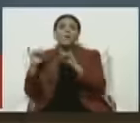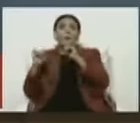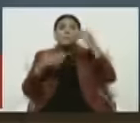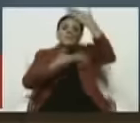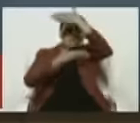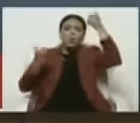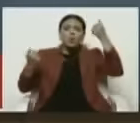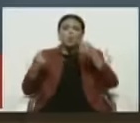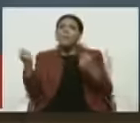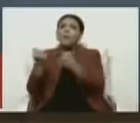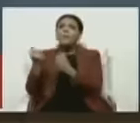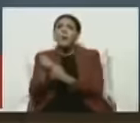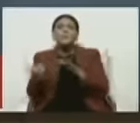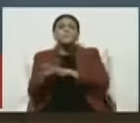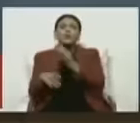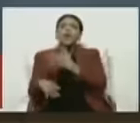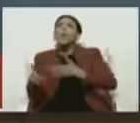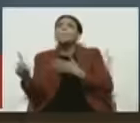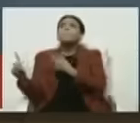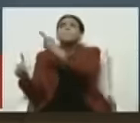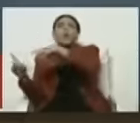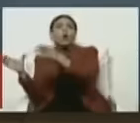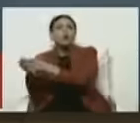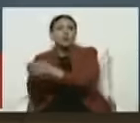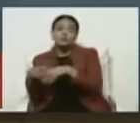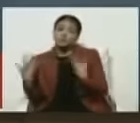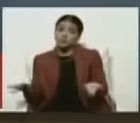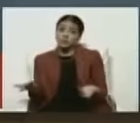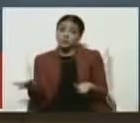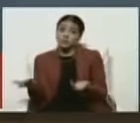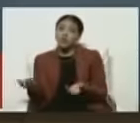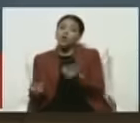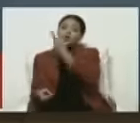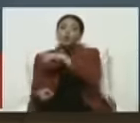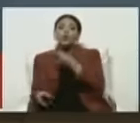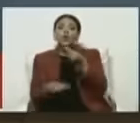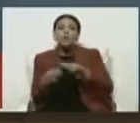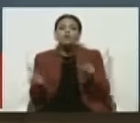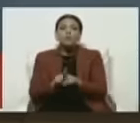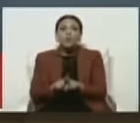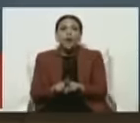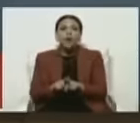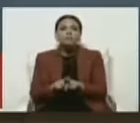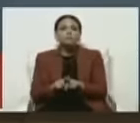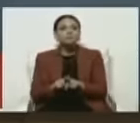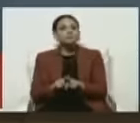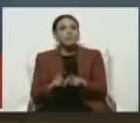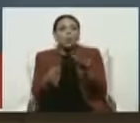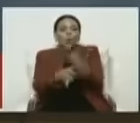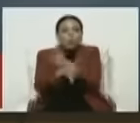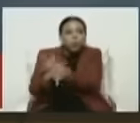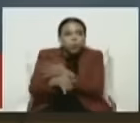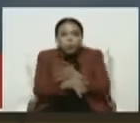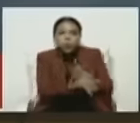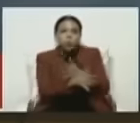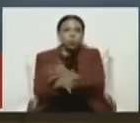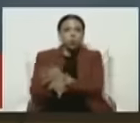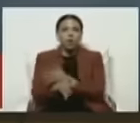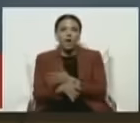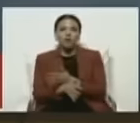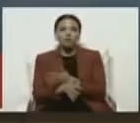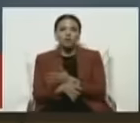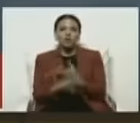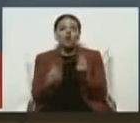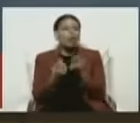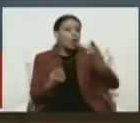En el fondo es eso, todo lo que puedan hacer es jugando hacia adelante. Sabían